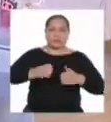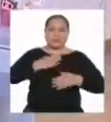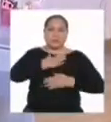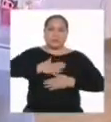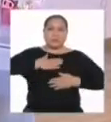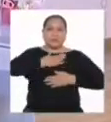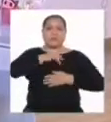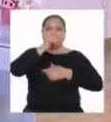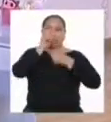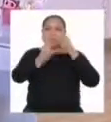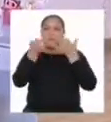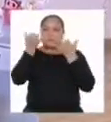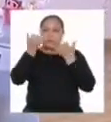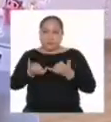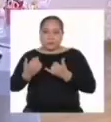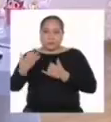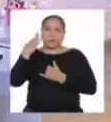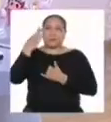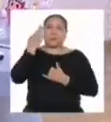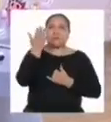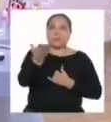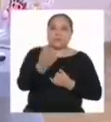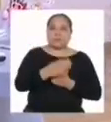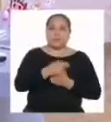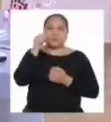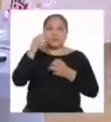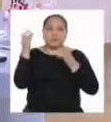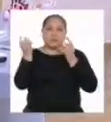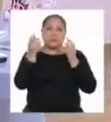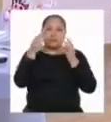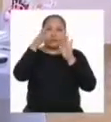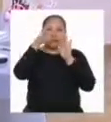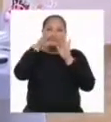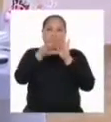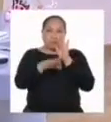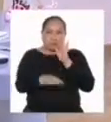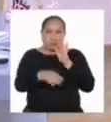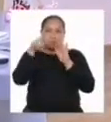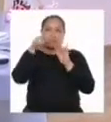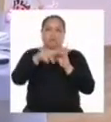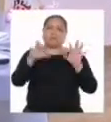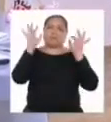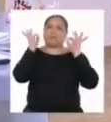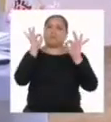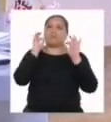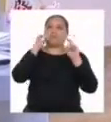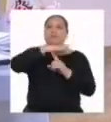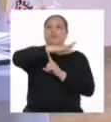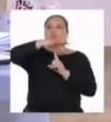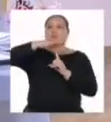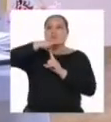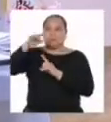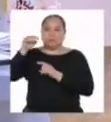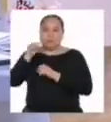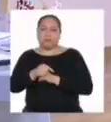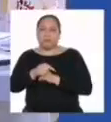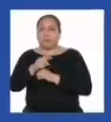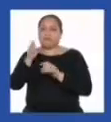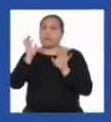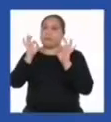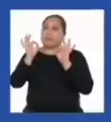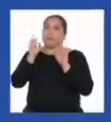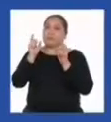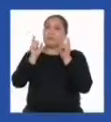humano, en el presente y en el futuro. Y su rápido declive amenaza a la naturaleza y a las personas por